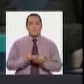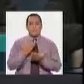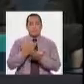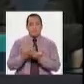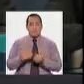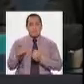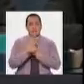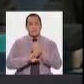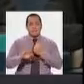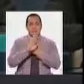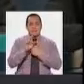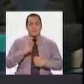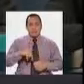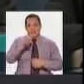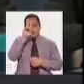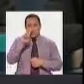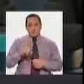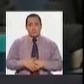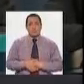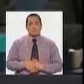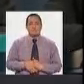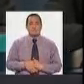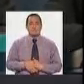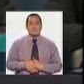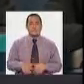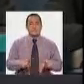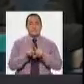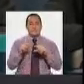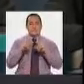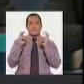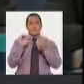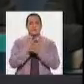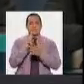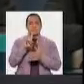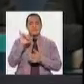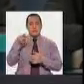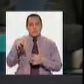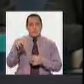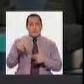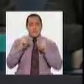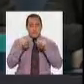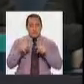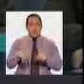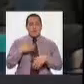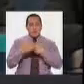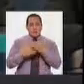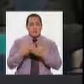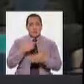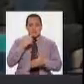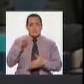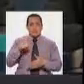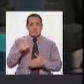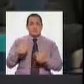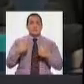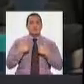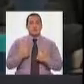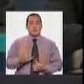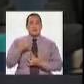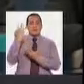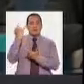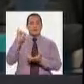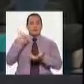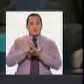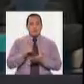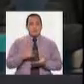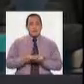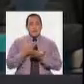sustentar la defensa del Perú en el caso Chavín de Huántar. Esto ha sido así y yo espero que